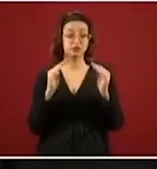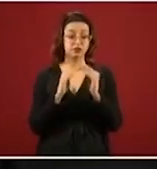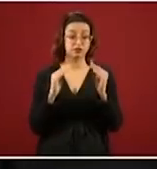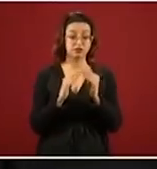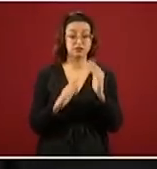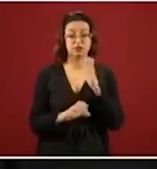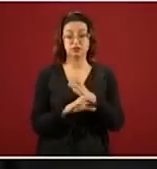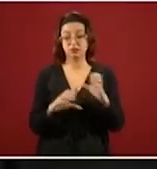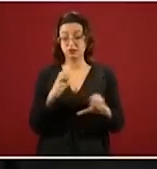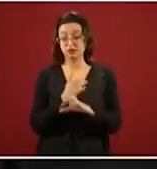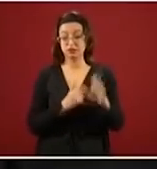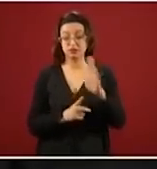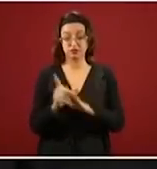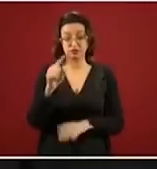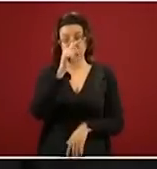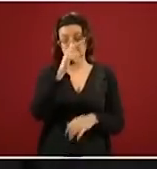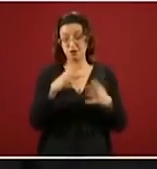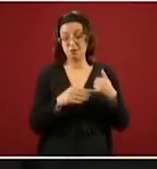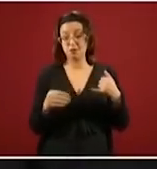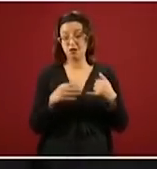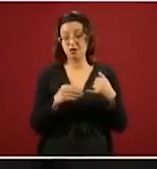creo que en miami